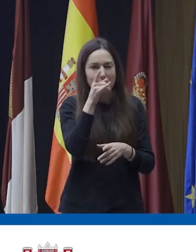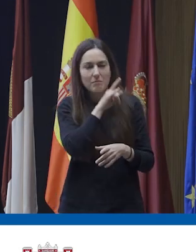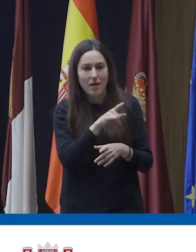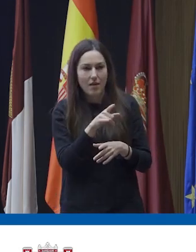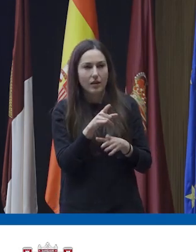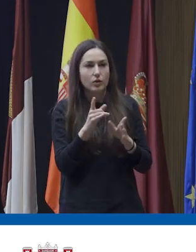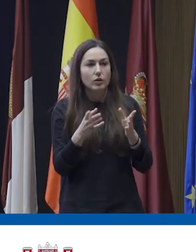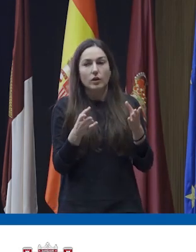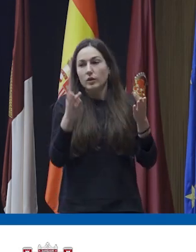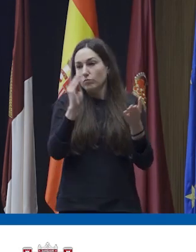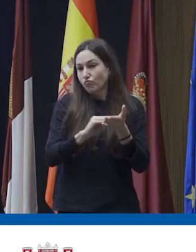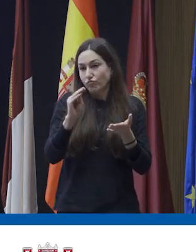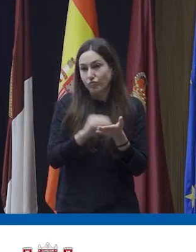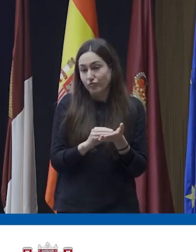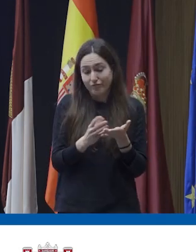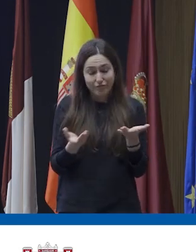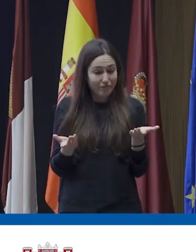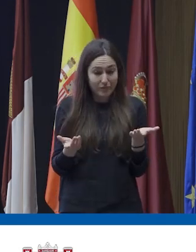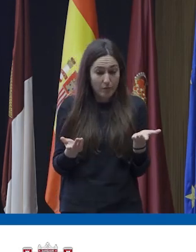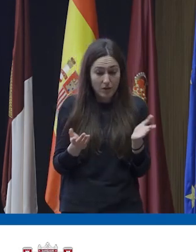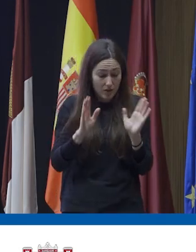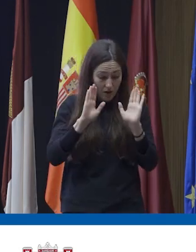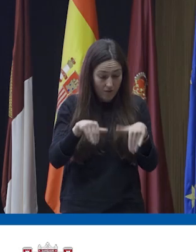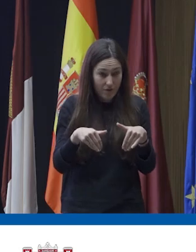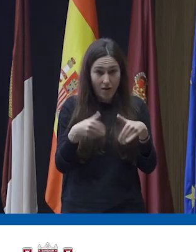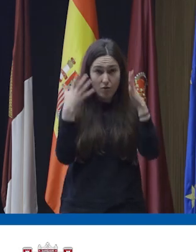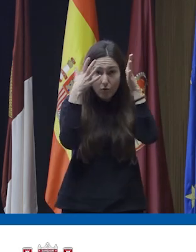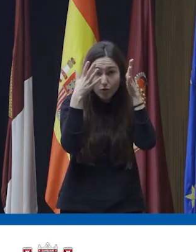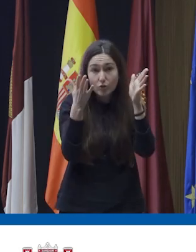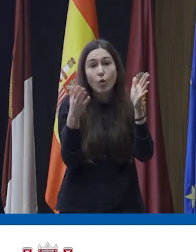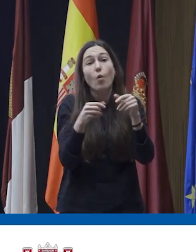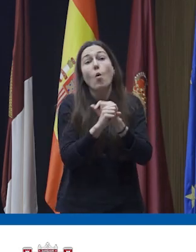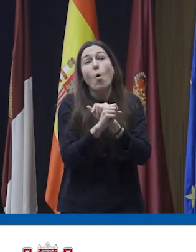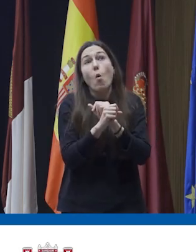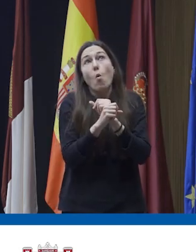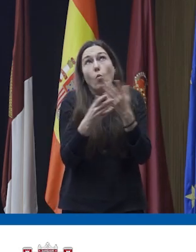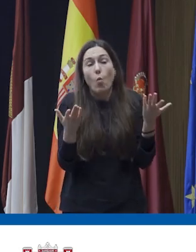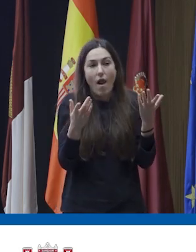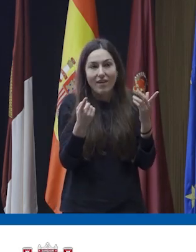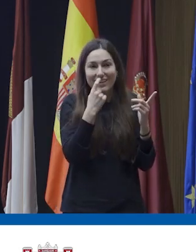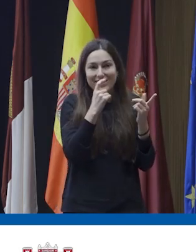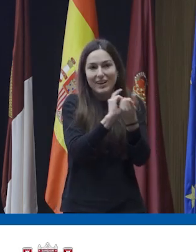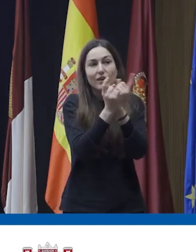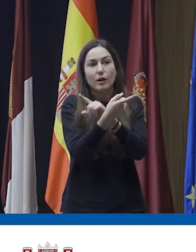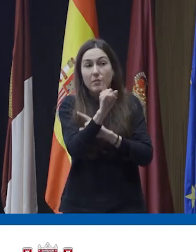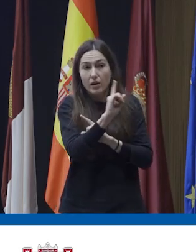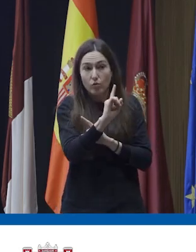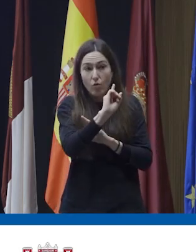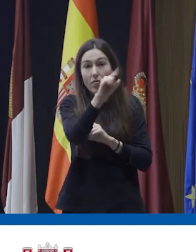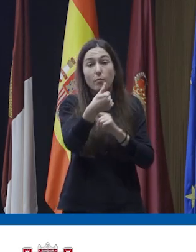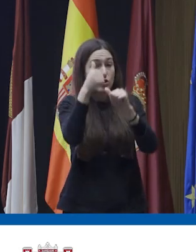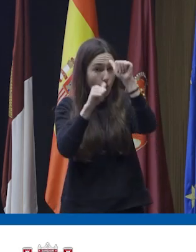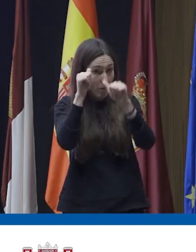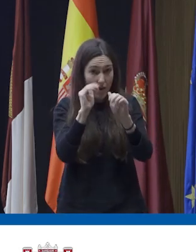muchas veces nosotros, más que eso, pues recomendamos a los pacientes que no se cambien de cristal y después directamente hacerle